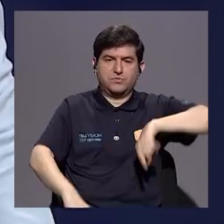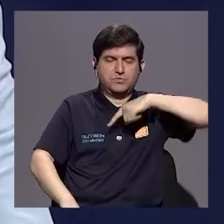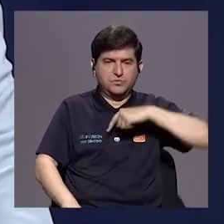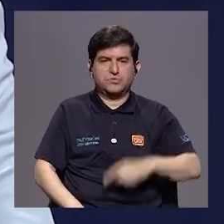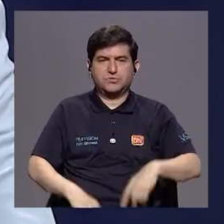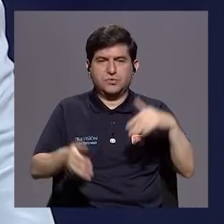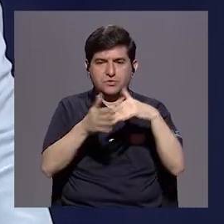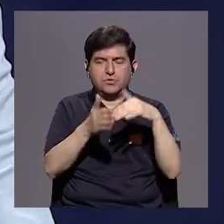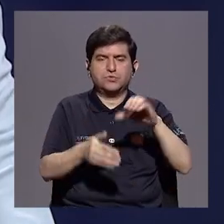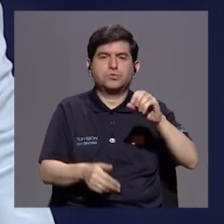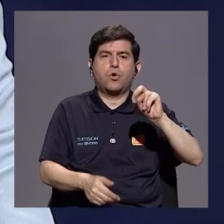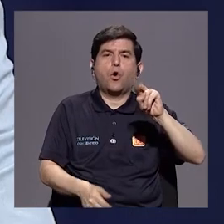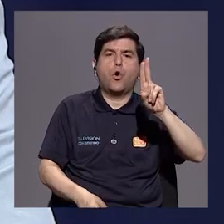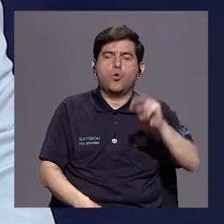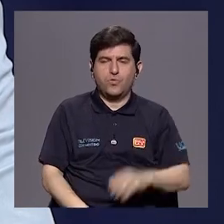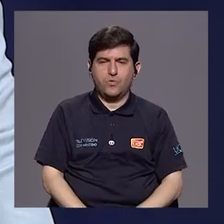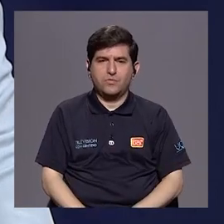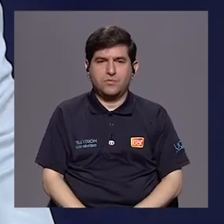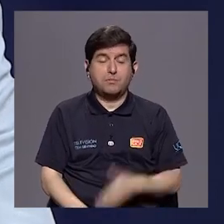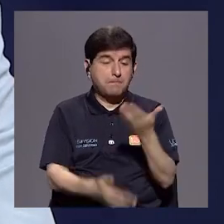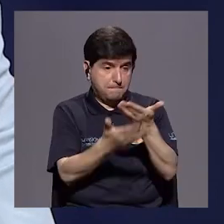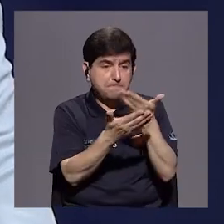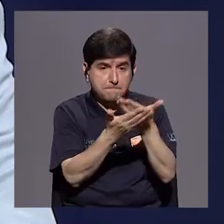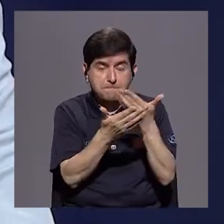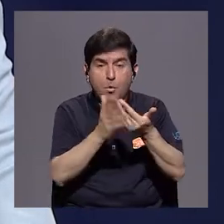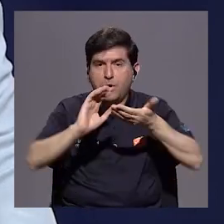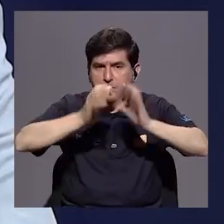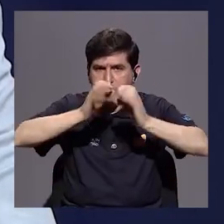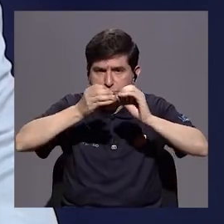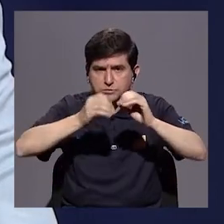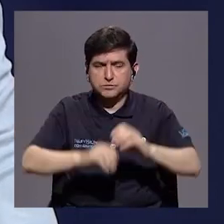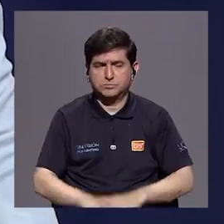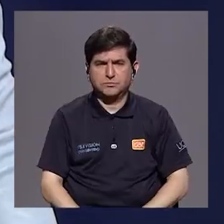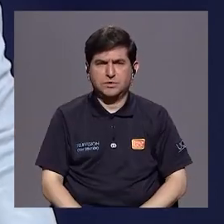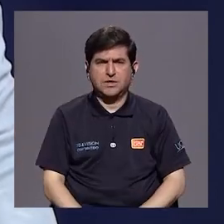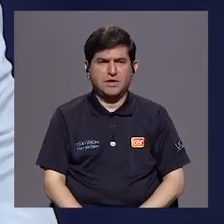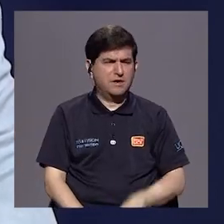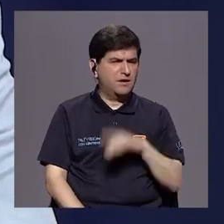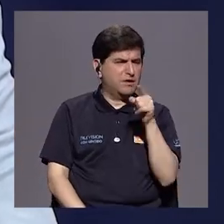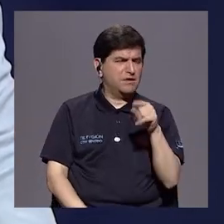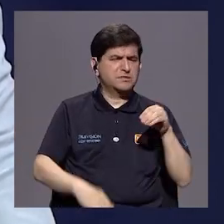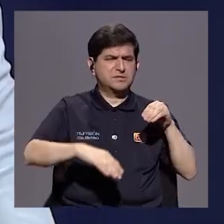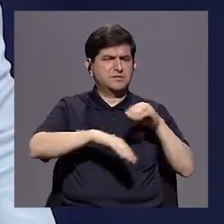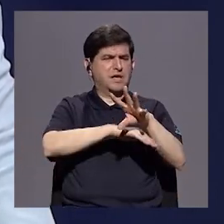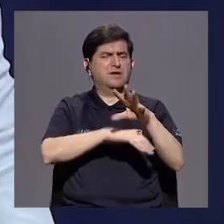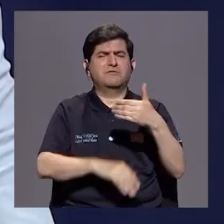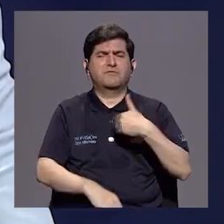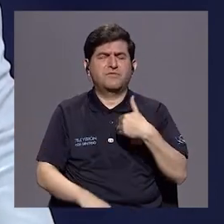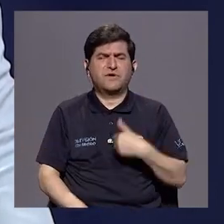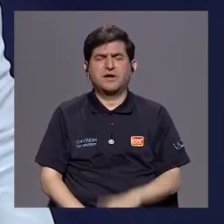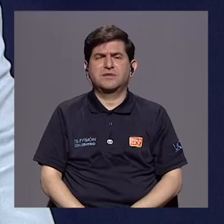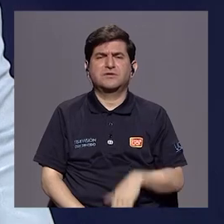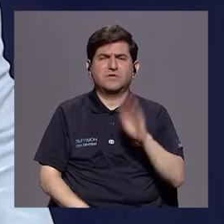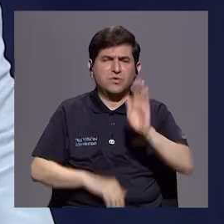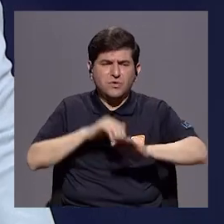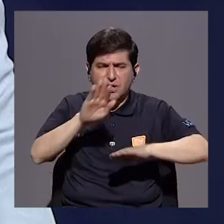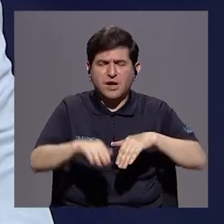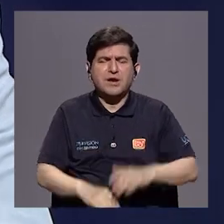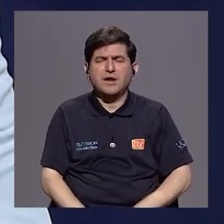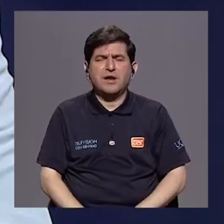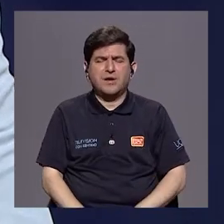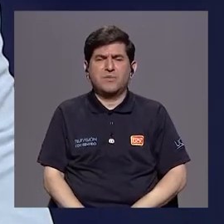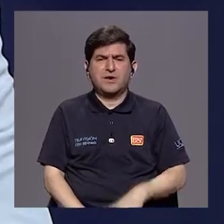estudio que hicimos para naciones unidas damos las pruebas los datos de nada de cuánto es el efecto de eso en la huella de carbono